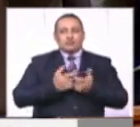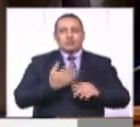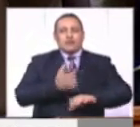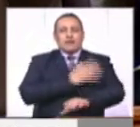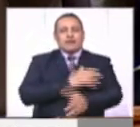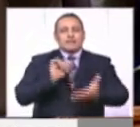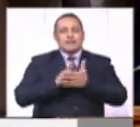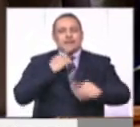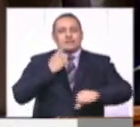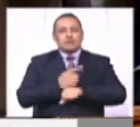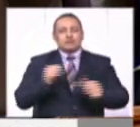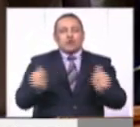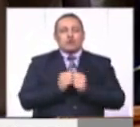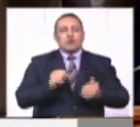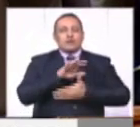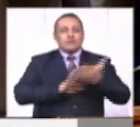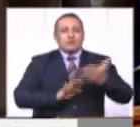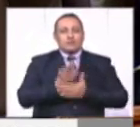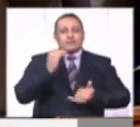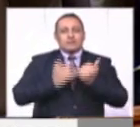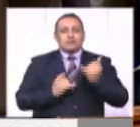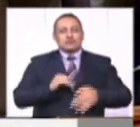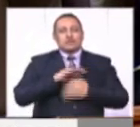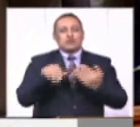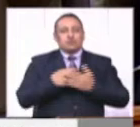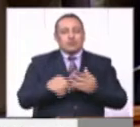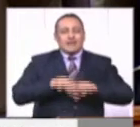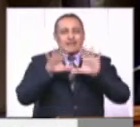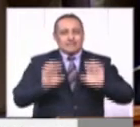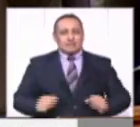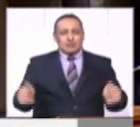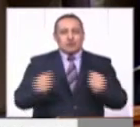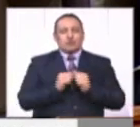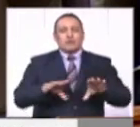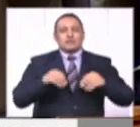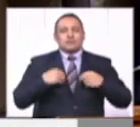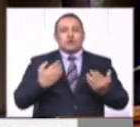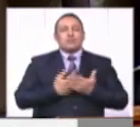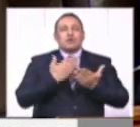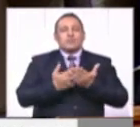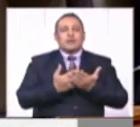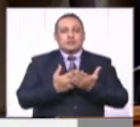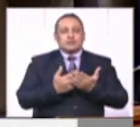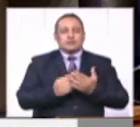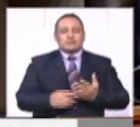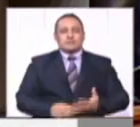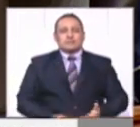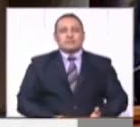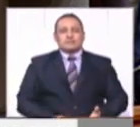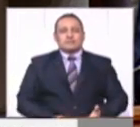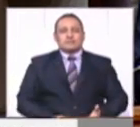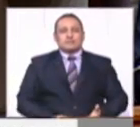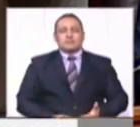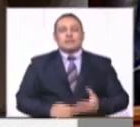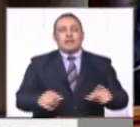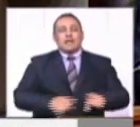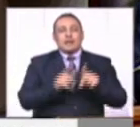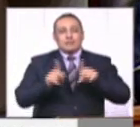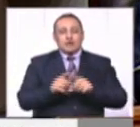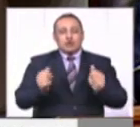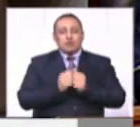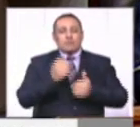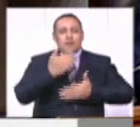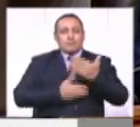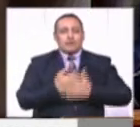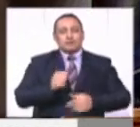constitucionales el informe de determinación de hechos y la evaluación de la pertinencia de pruebas y o indicios Asimismo mediante